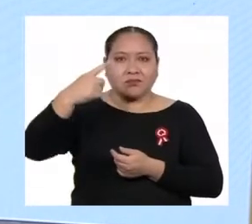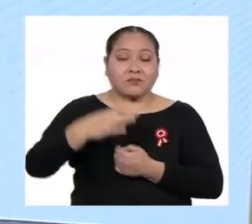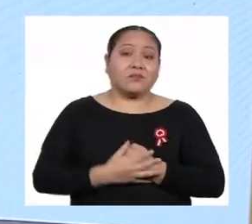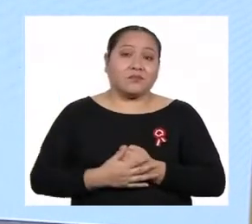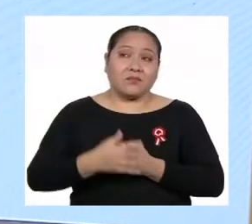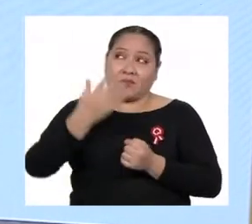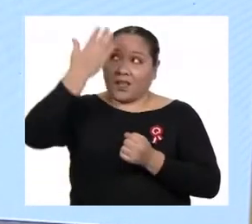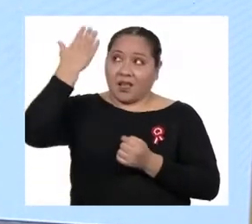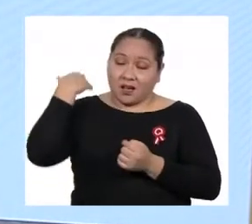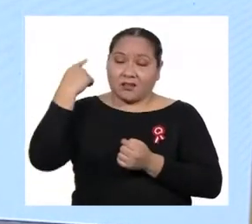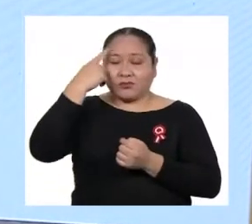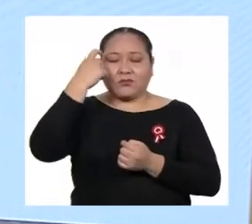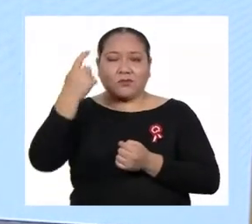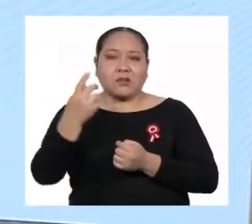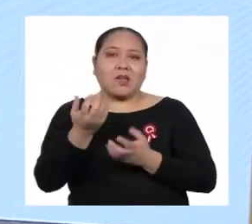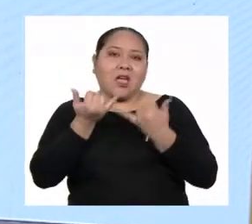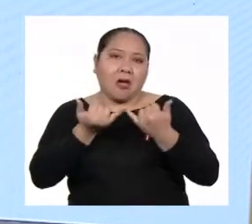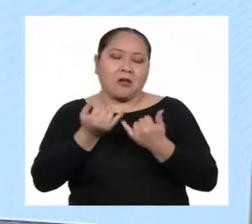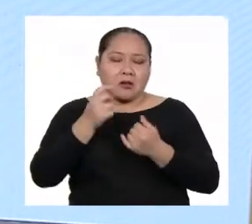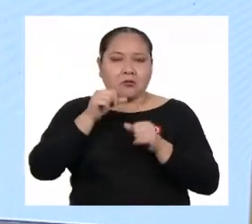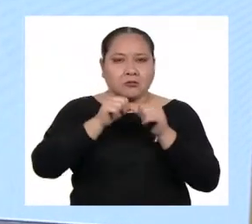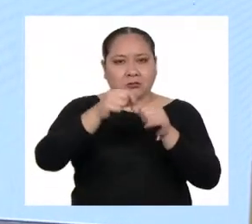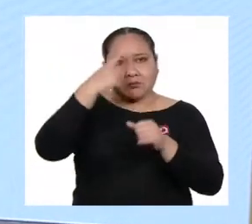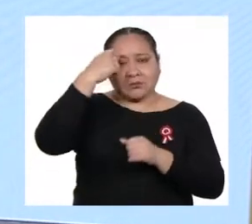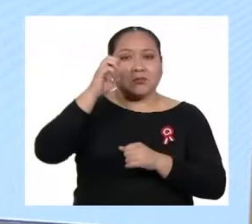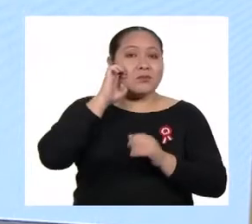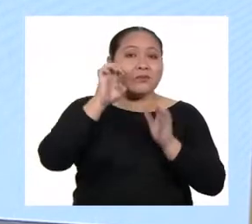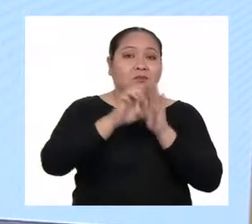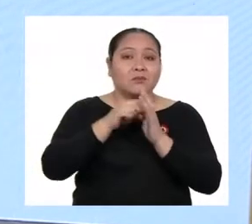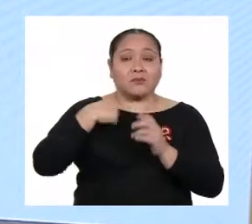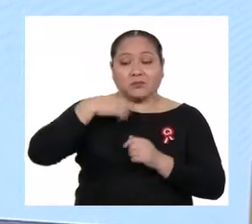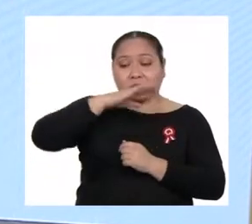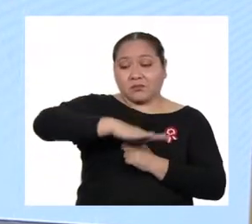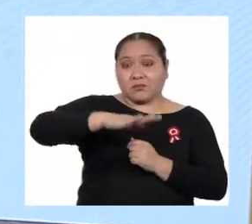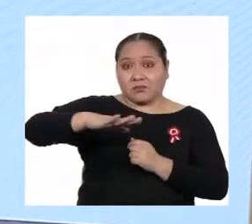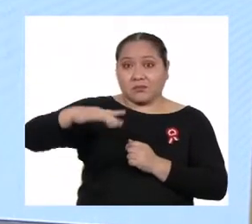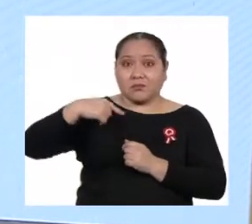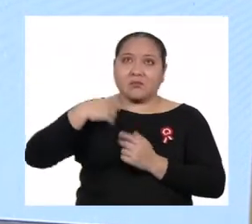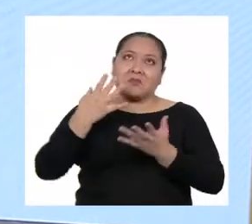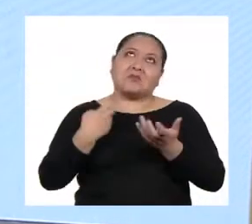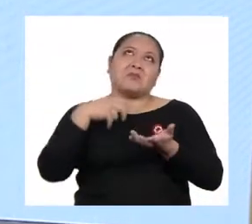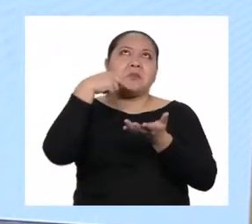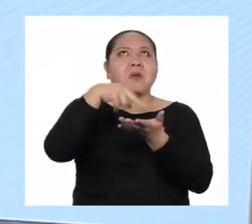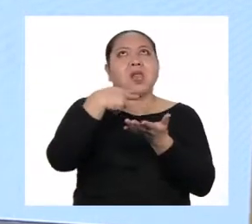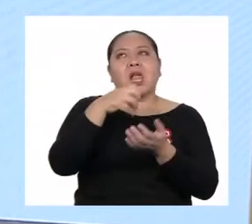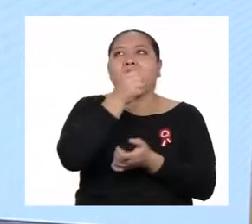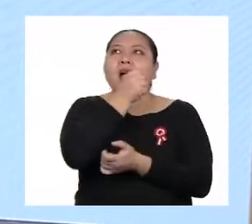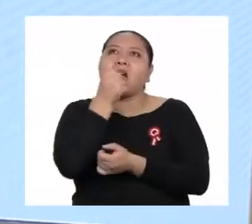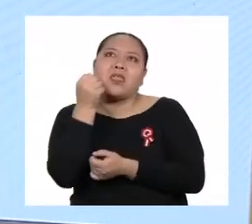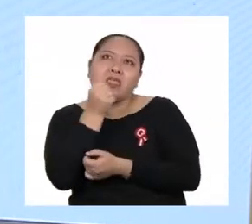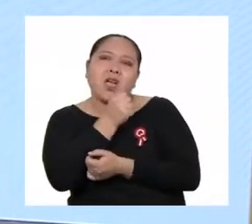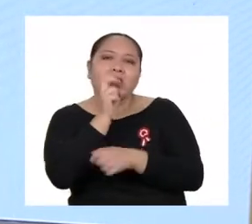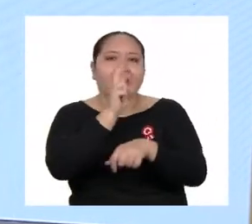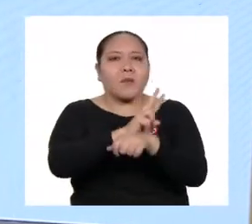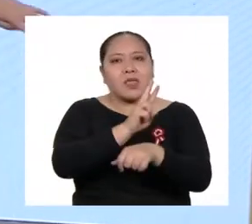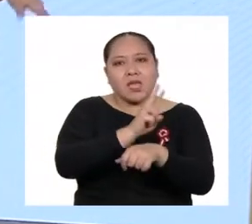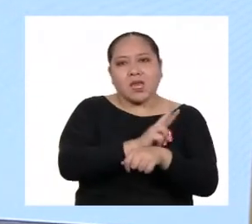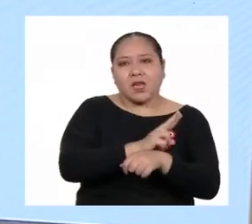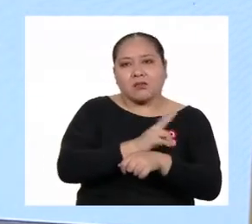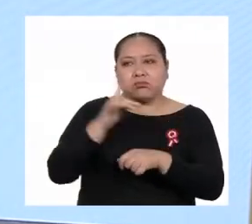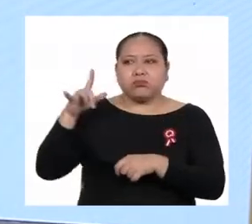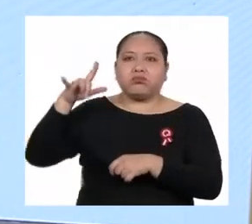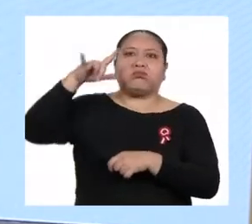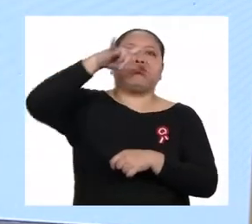y tenemos. Por ejemplo, yo de niña quería hacer muchas cosas. Bailarina, cantante, veterinaria,